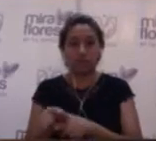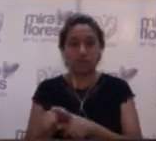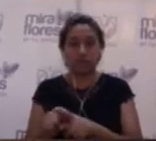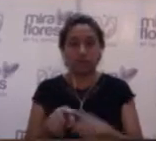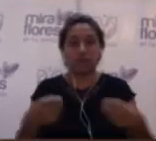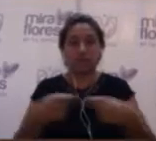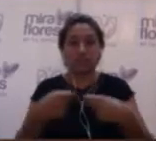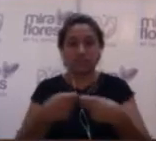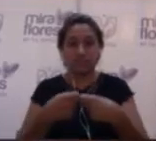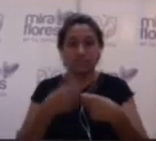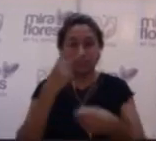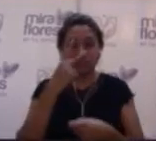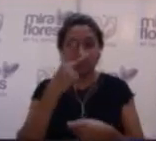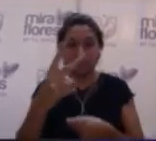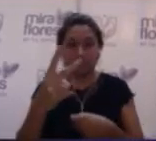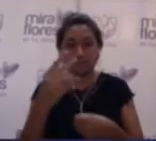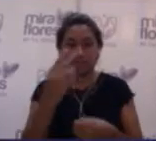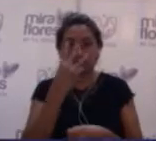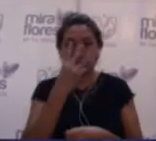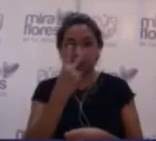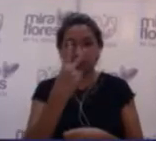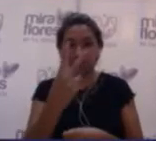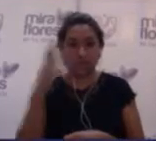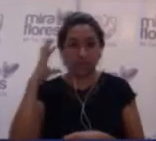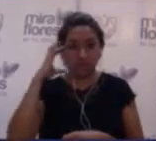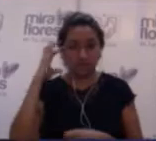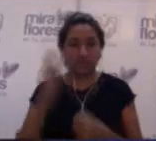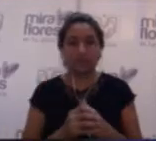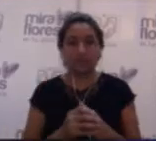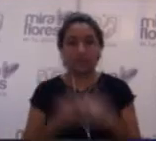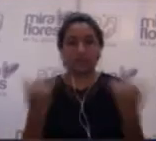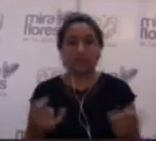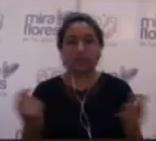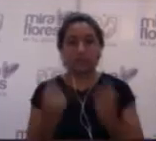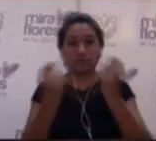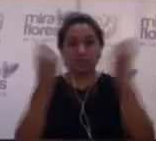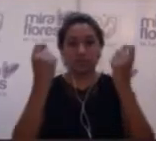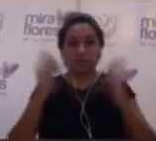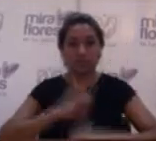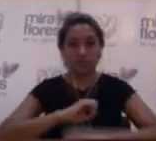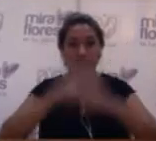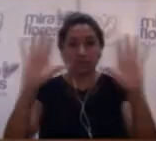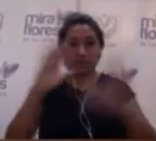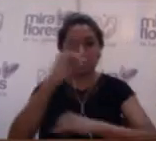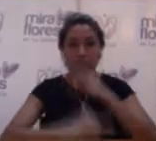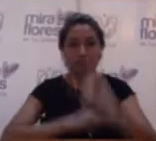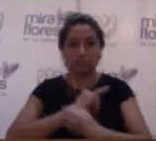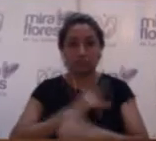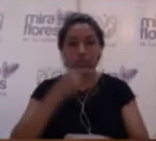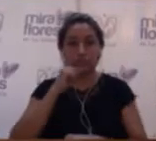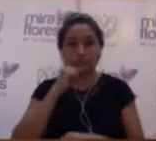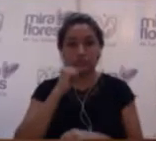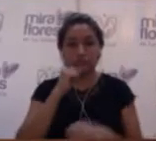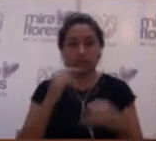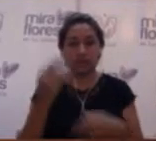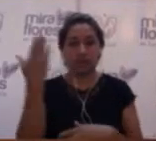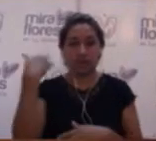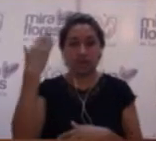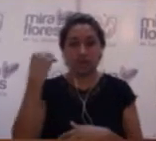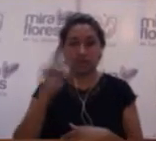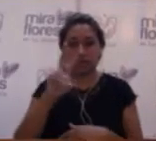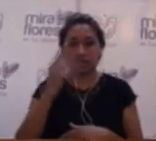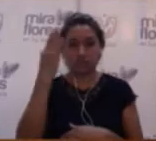través de las ondas de Mira TV. Hoy se celebra el Día Internacional de la Mujer. Nosotros tuvimos una celebración hace dos días atrás